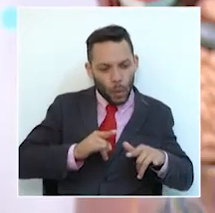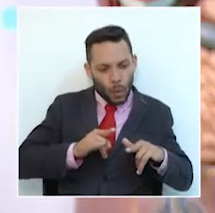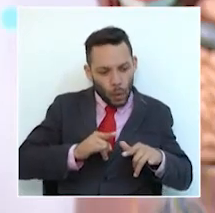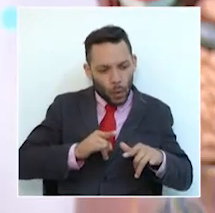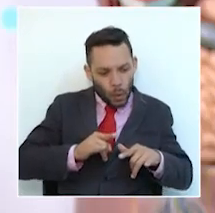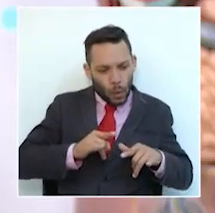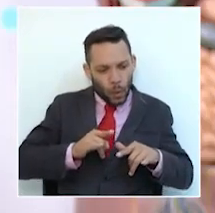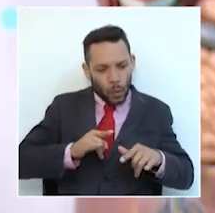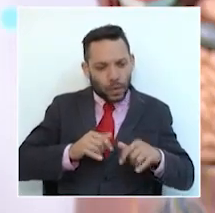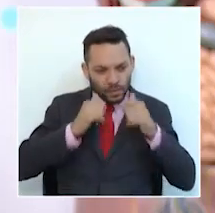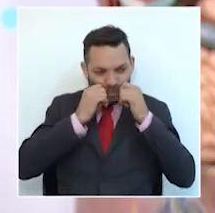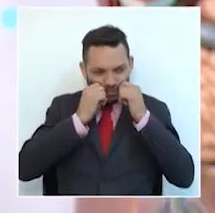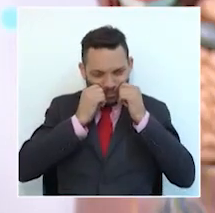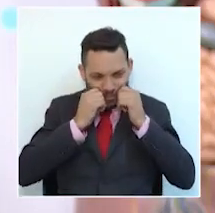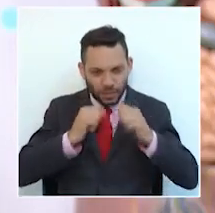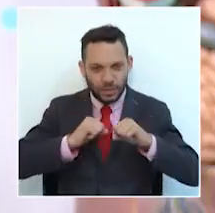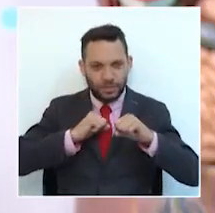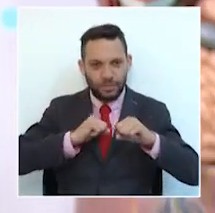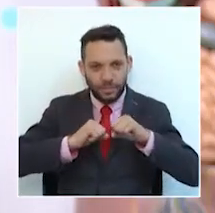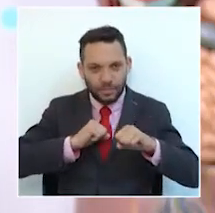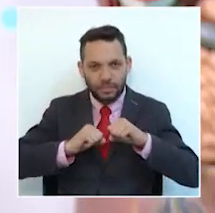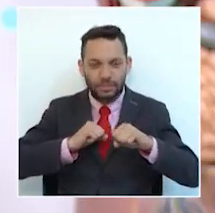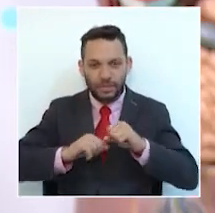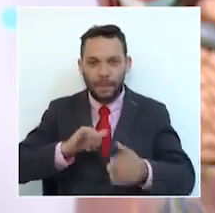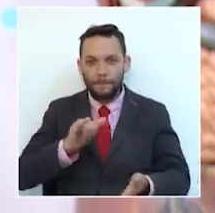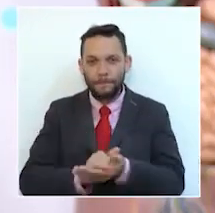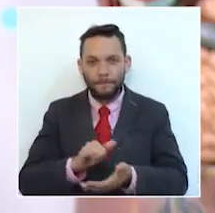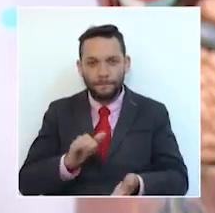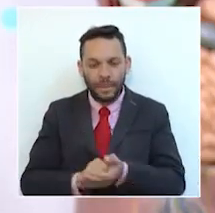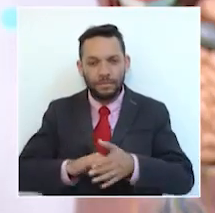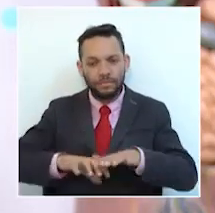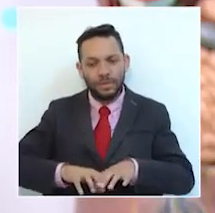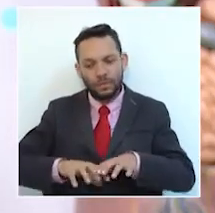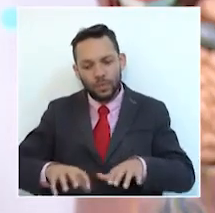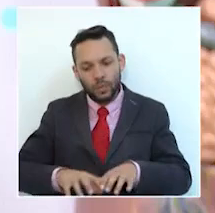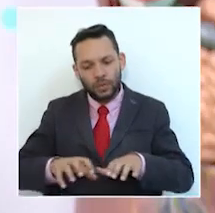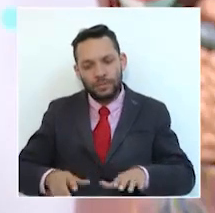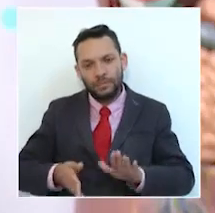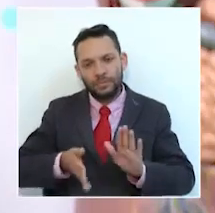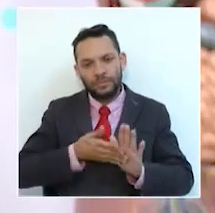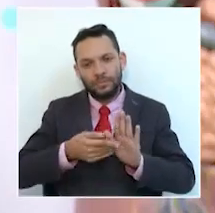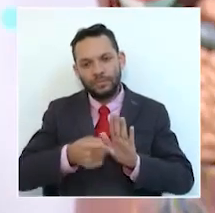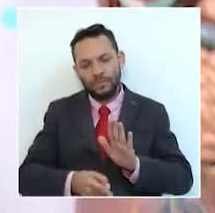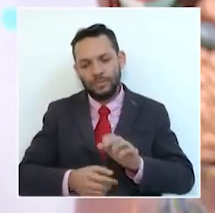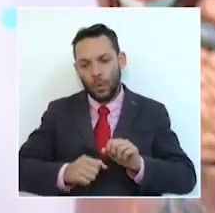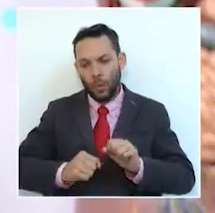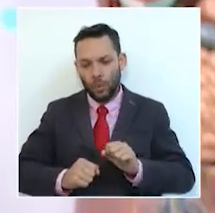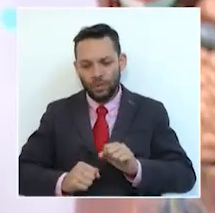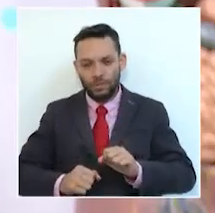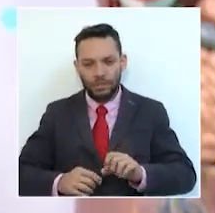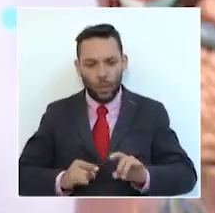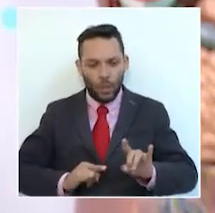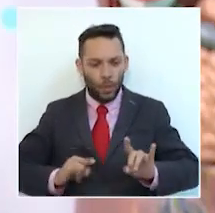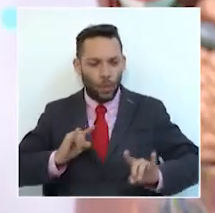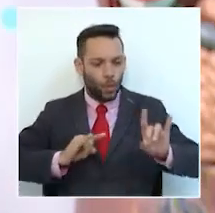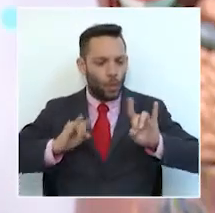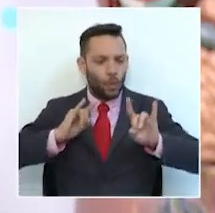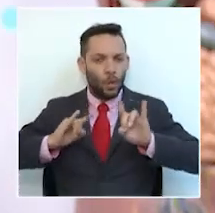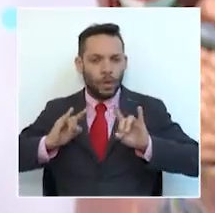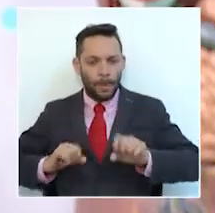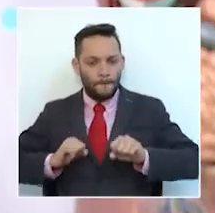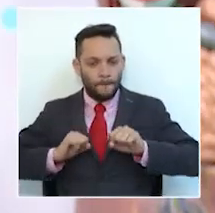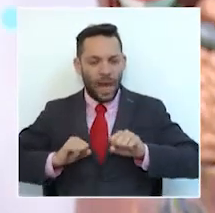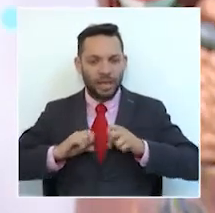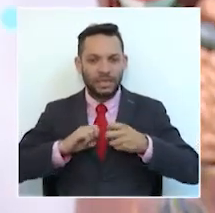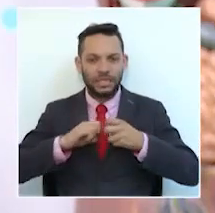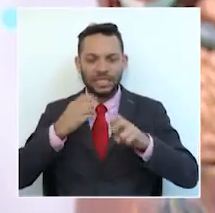la arcilla tiene una propiedad espectacular de retener esas toxinas metales pesados incluso